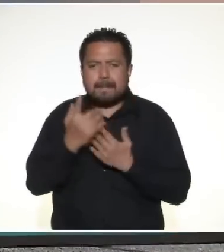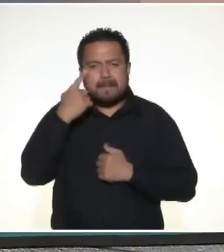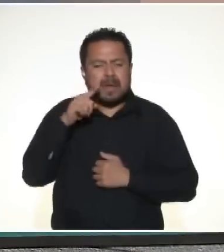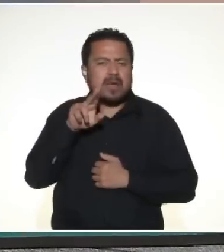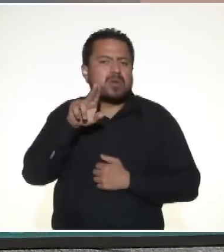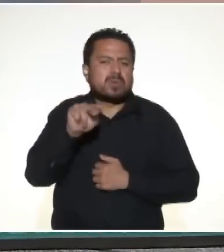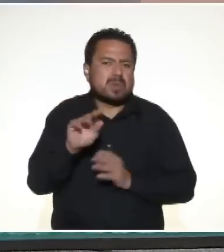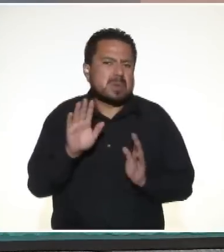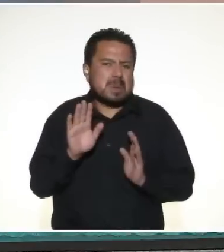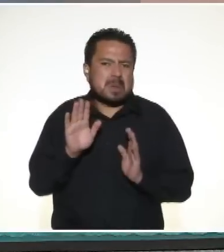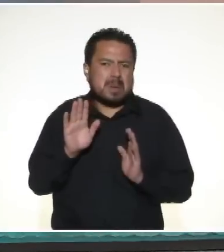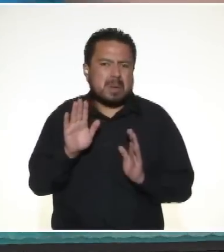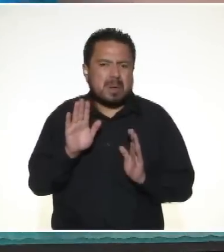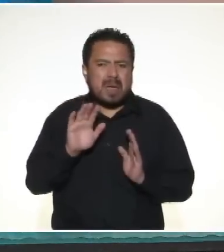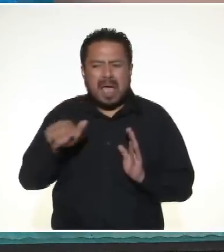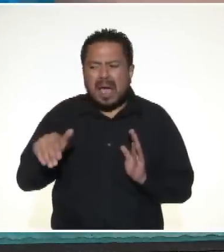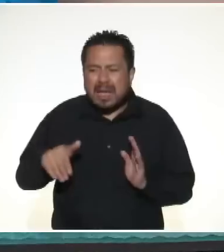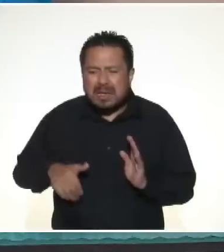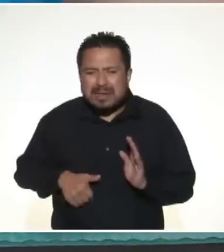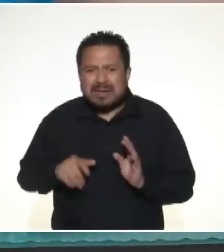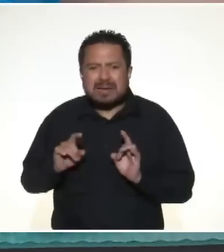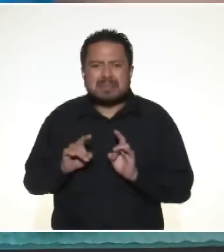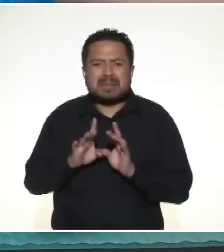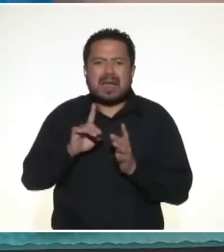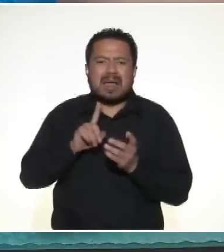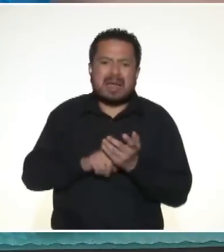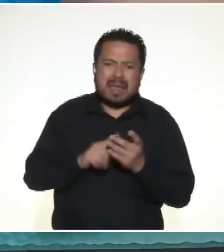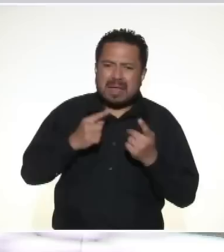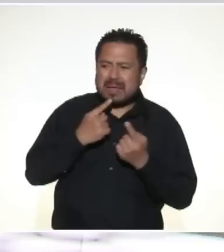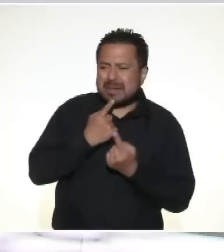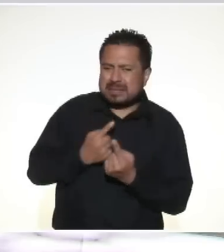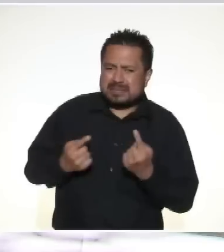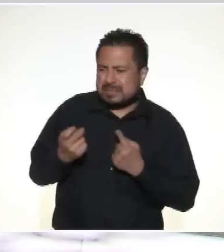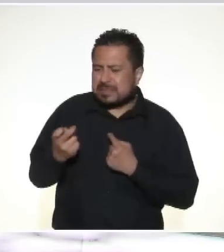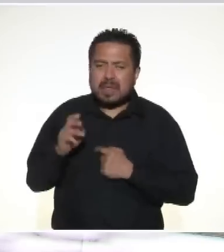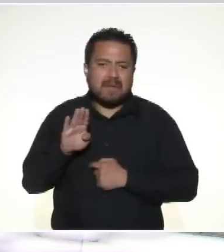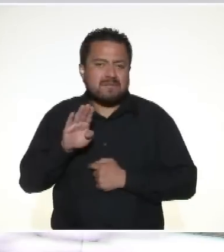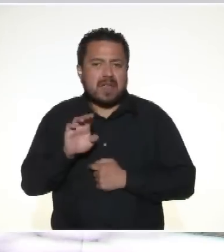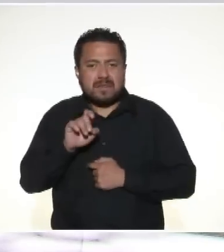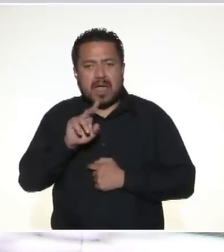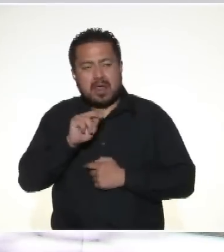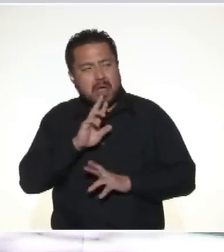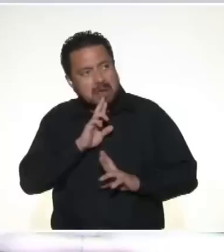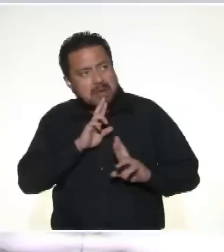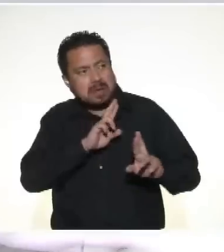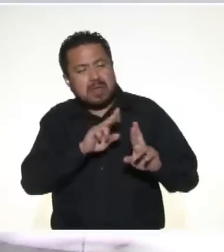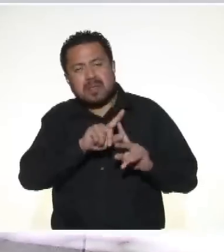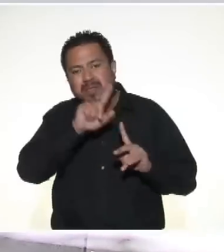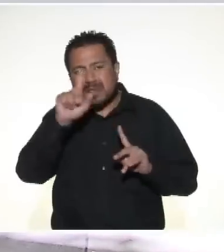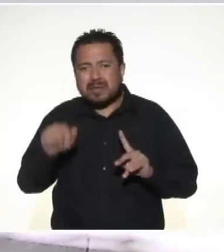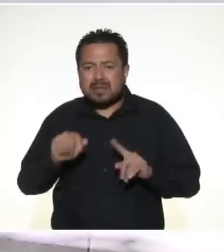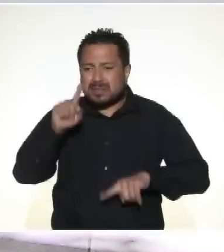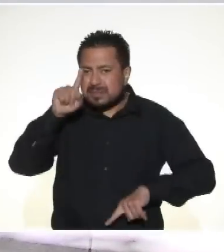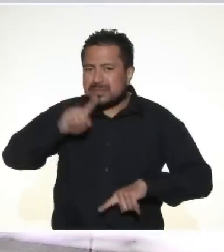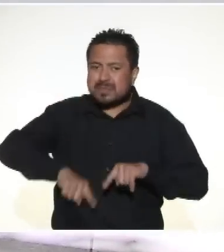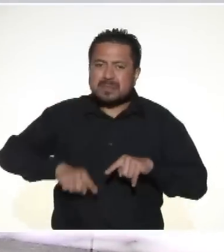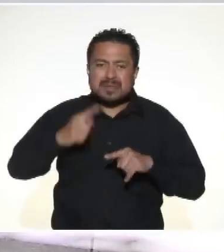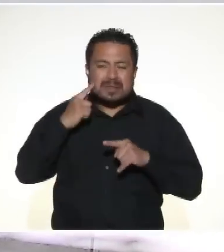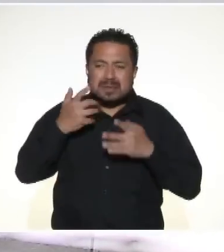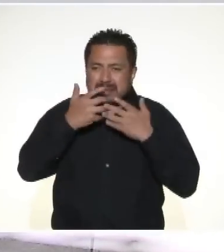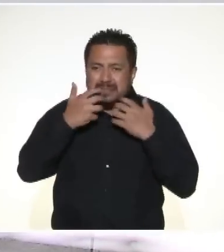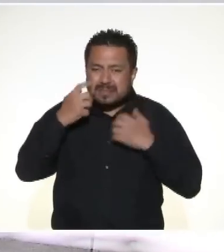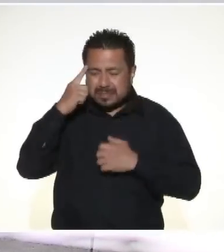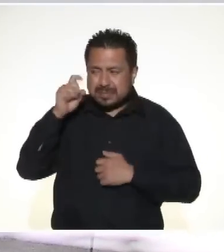no fracturar o lesionar al paciente pediátrico. Si el bebé no reacciona, vamos a abrir su vía aérea de esta manera, inclinando